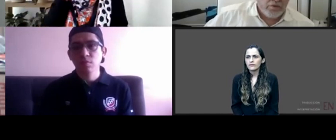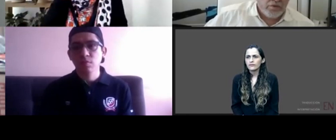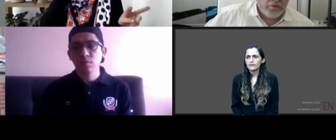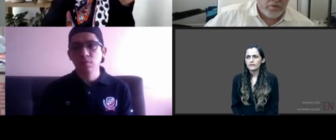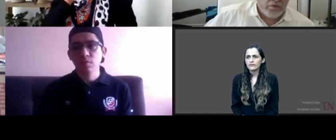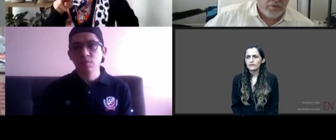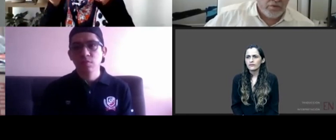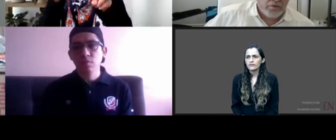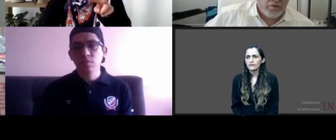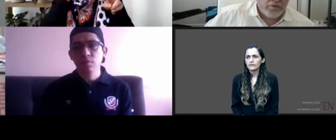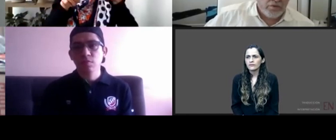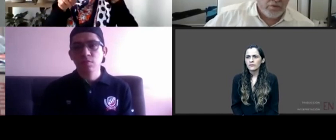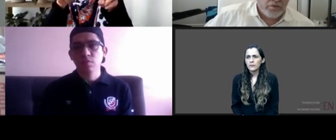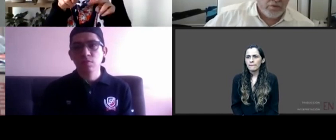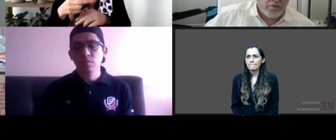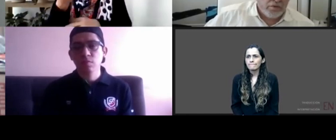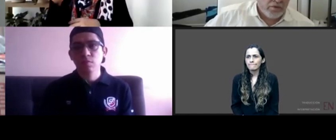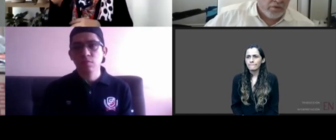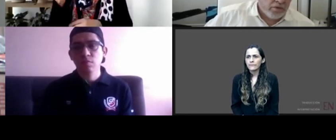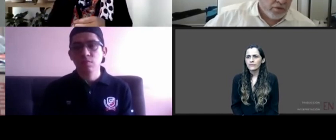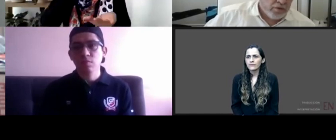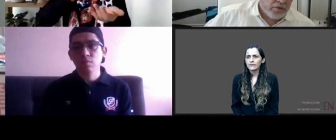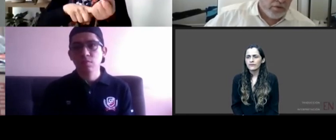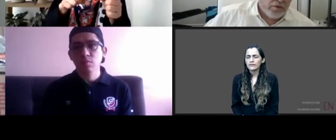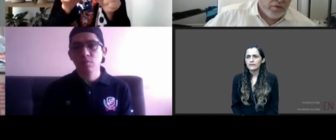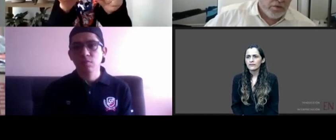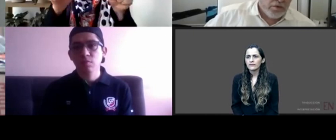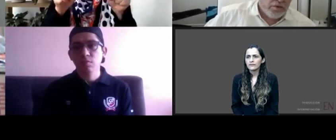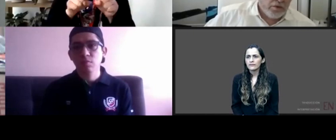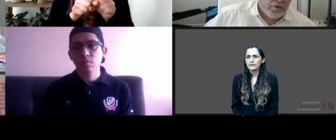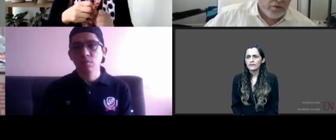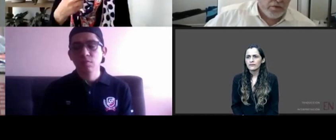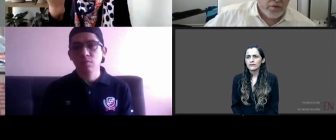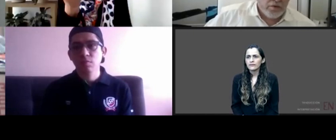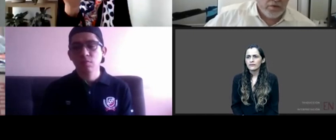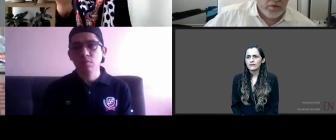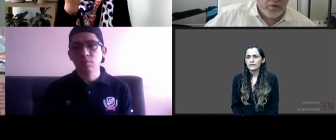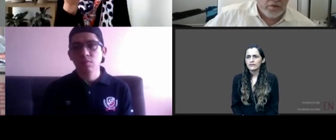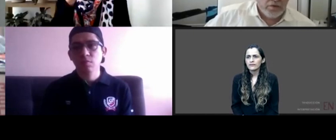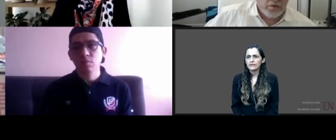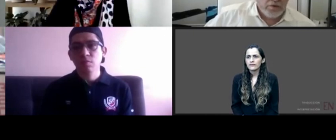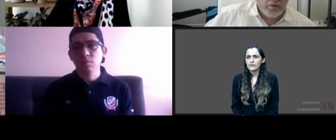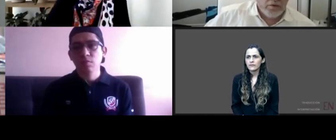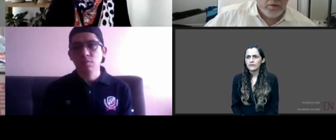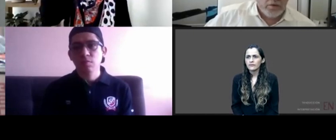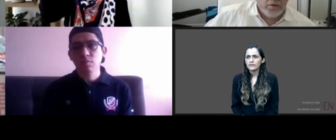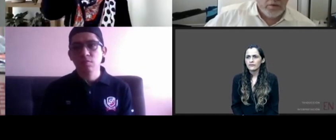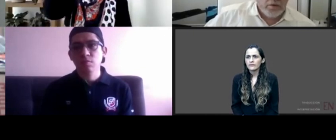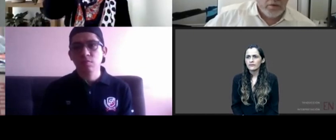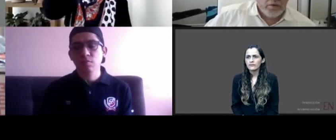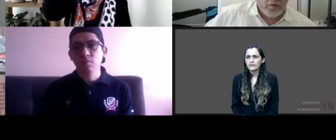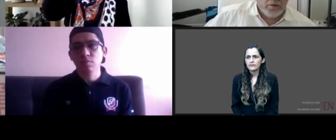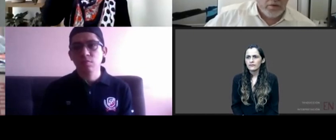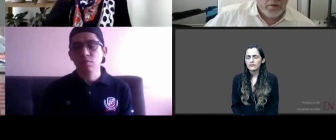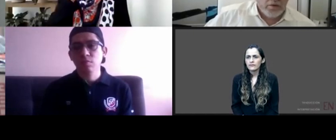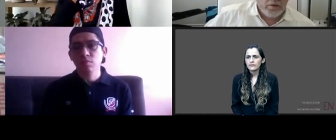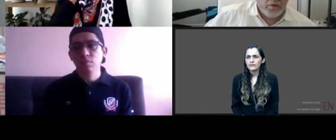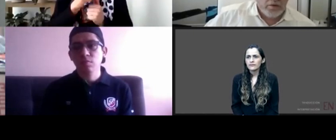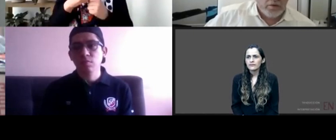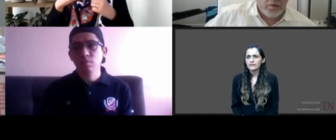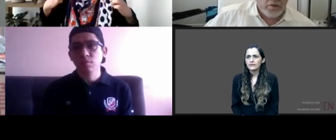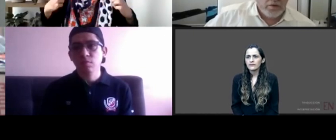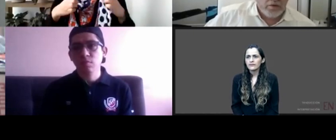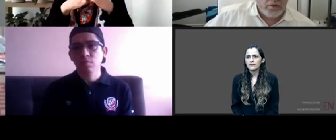escuela, en la misma aula, es importante también recordar que los sordos son mucho más visuales.